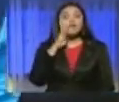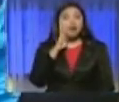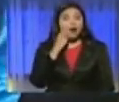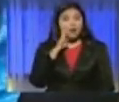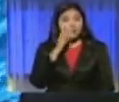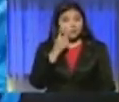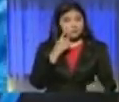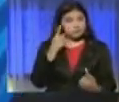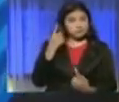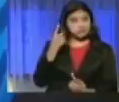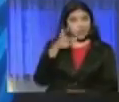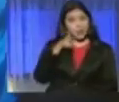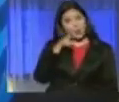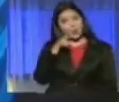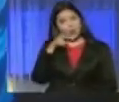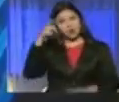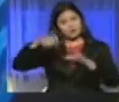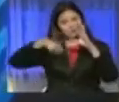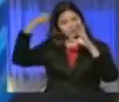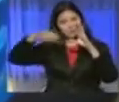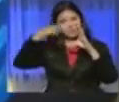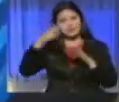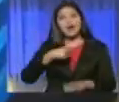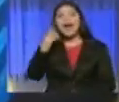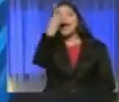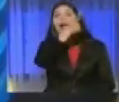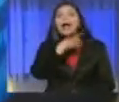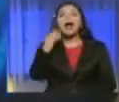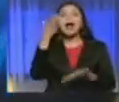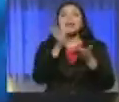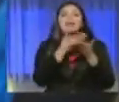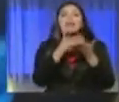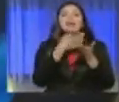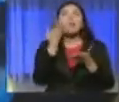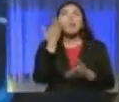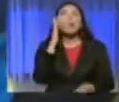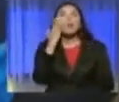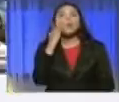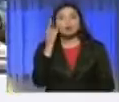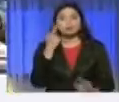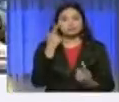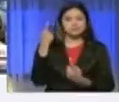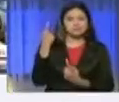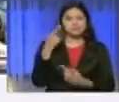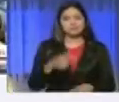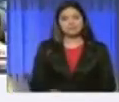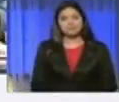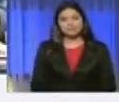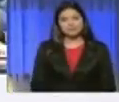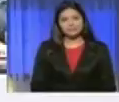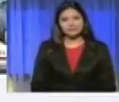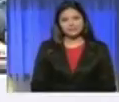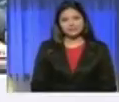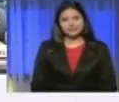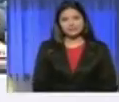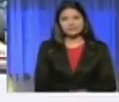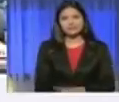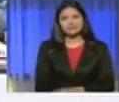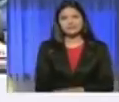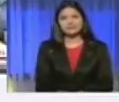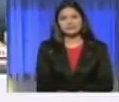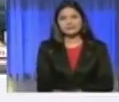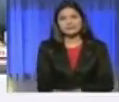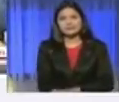FaceTime Live. Dícese cara de libro en vivo. Ahí estamos, miren. Esto es una